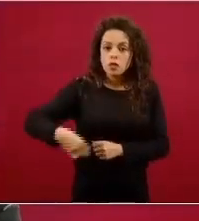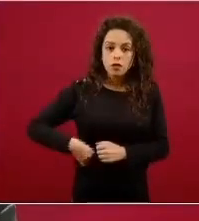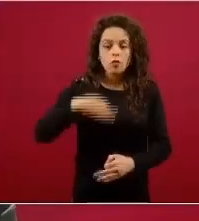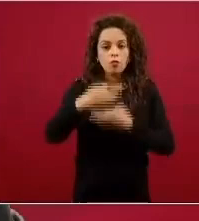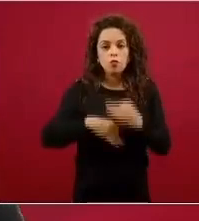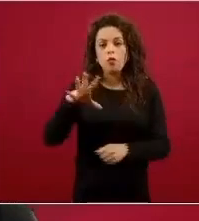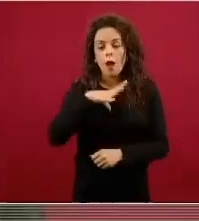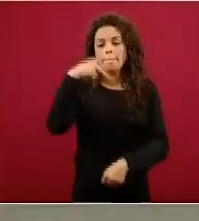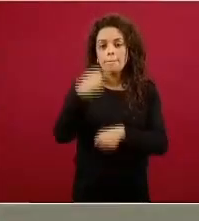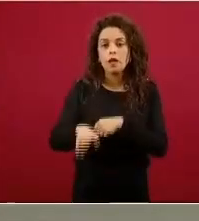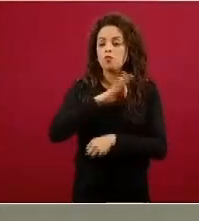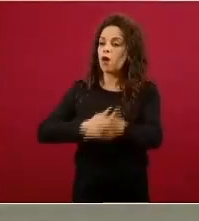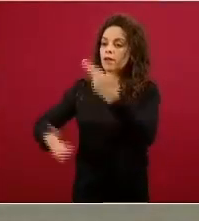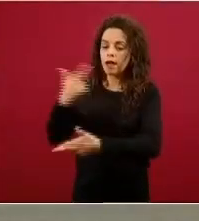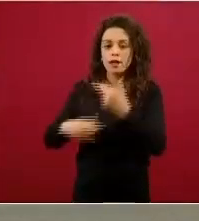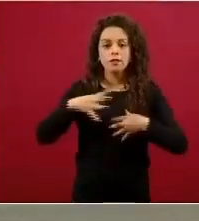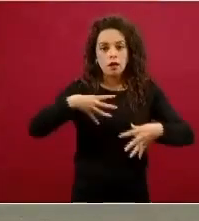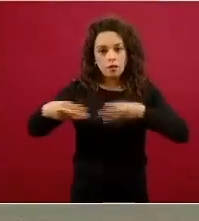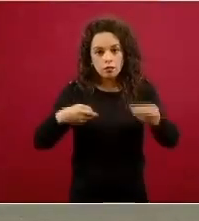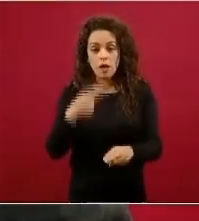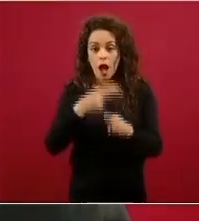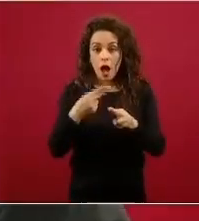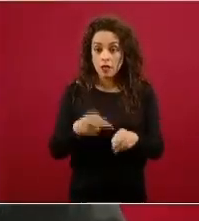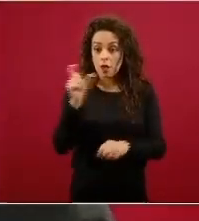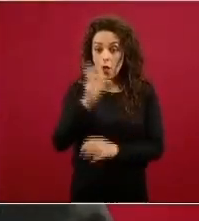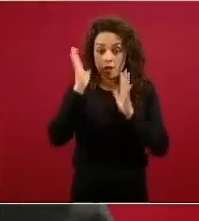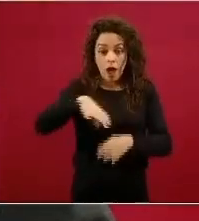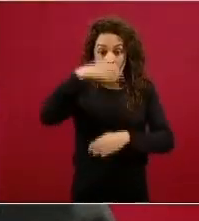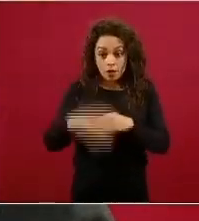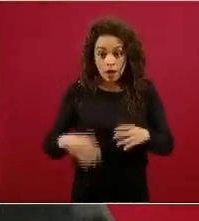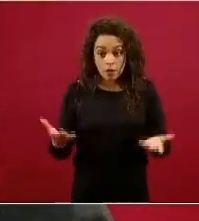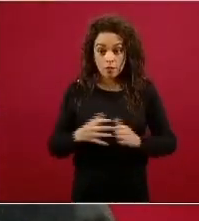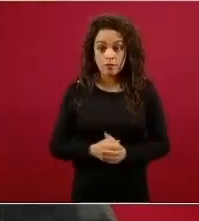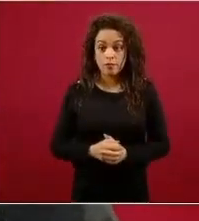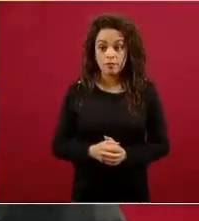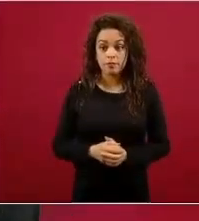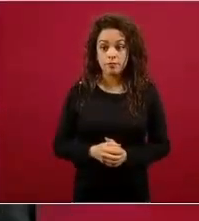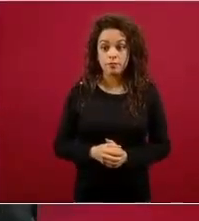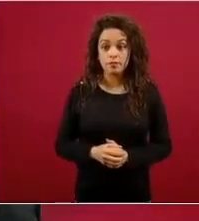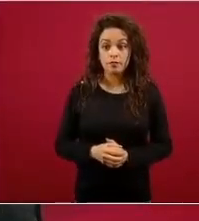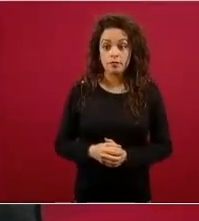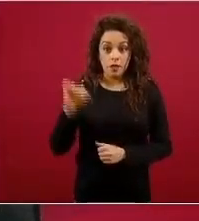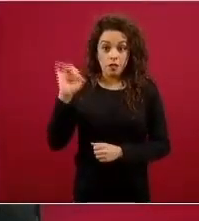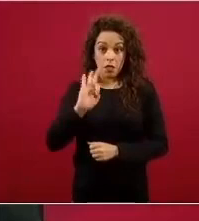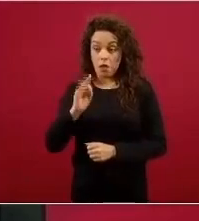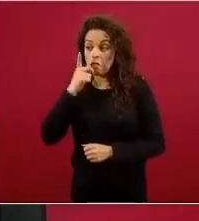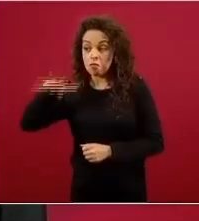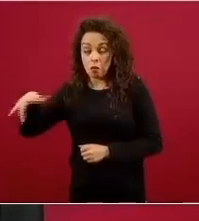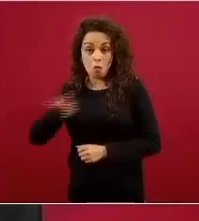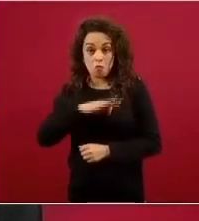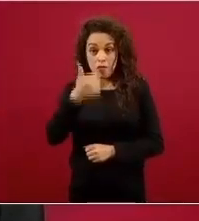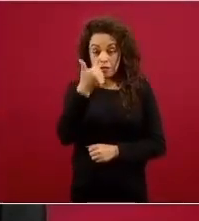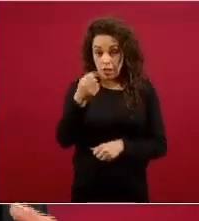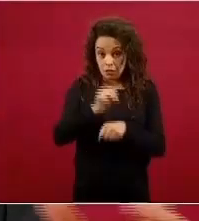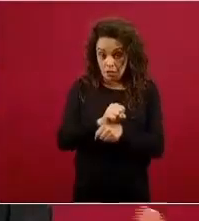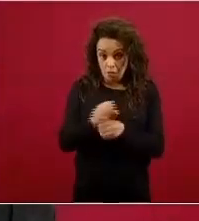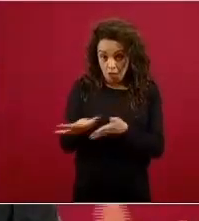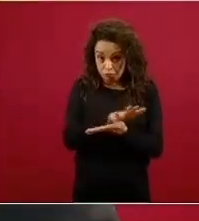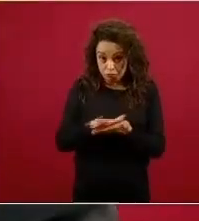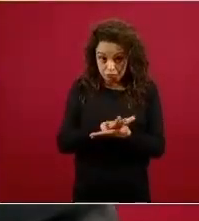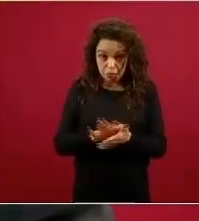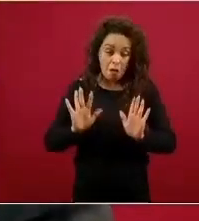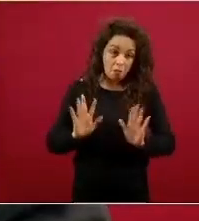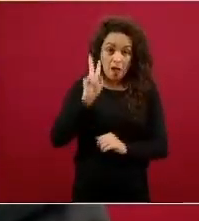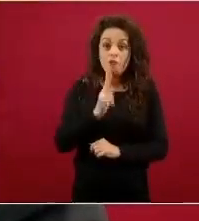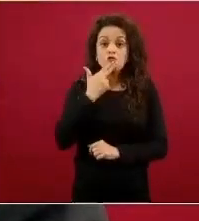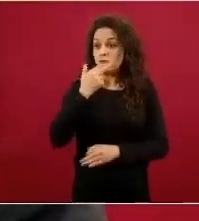riesgo de rebrote, mientras no se acabe la epidemia. Bueno, ahora, si la fórmula es aplicable, en 6 semanas se acabaría, quizá en el mundo, si todos aplican esta fórmula,